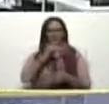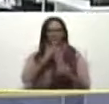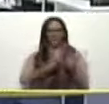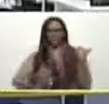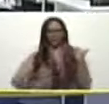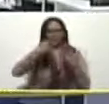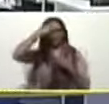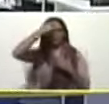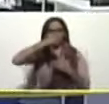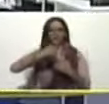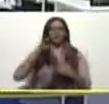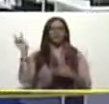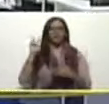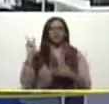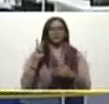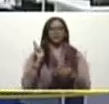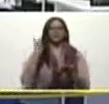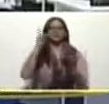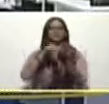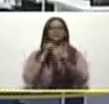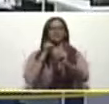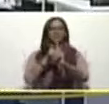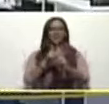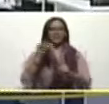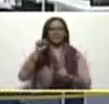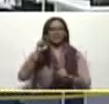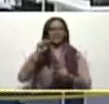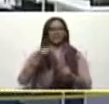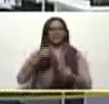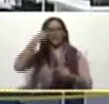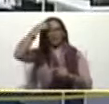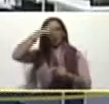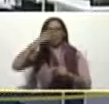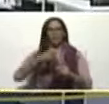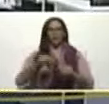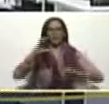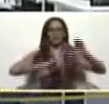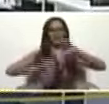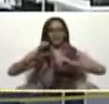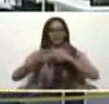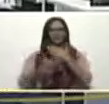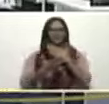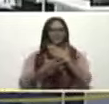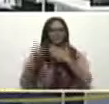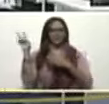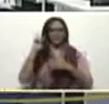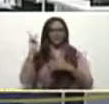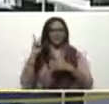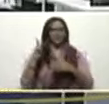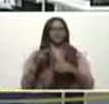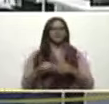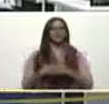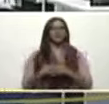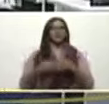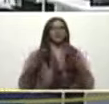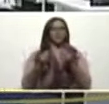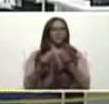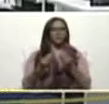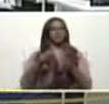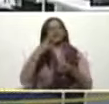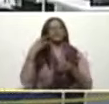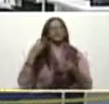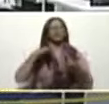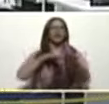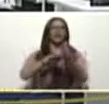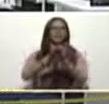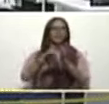Venezuela. Aquí estamos desde Sartenejas, en el Polo Científico Tecnológico Venezolano. Bueno, con gran orgullo y